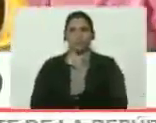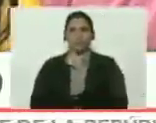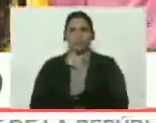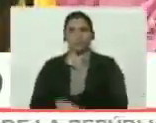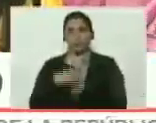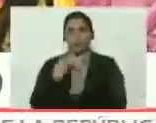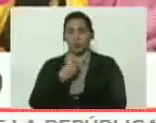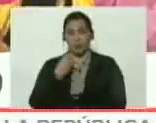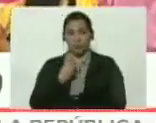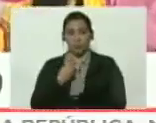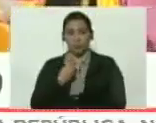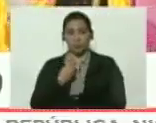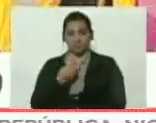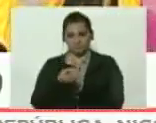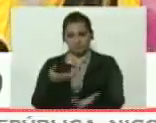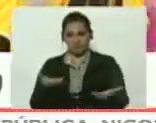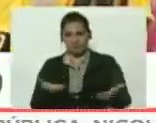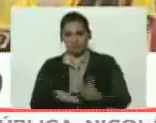Juventud, juventud.